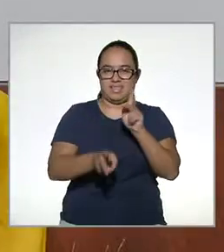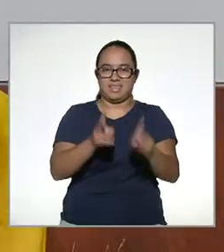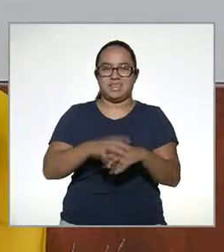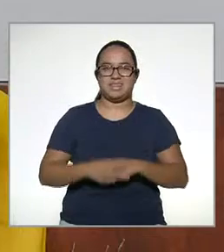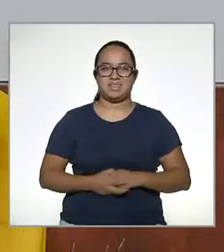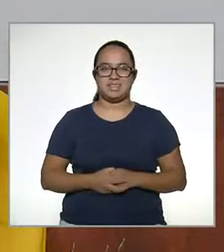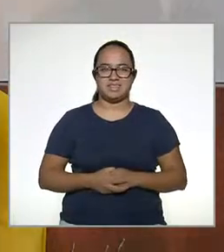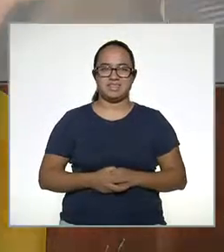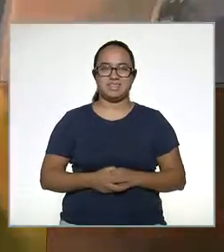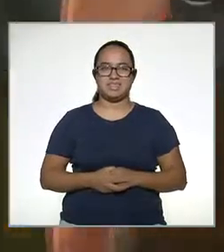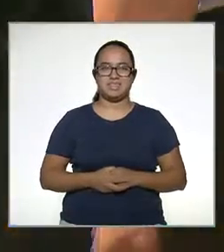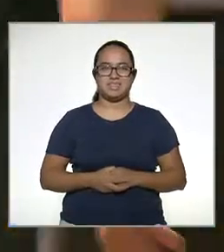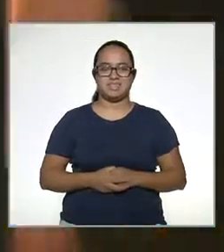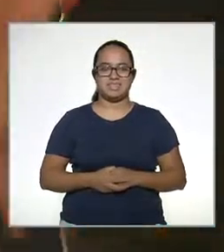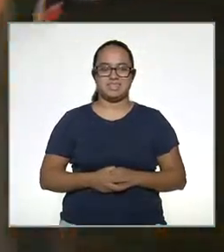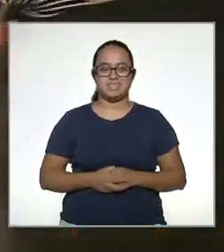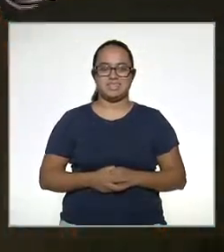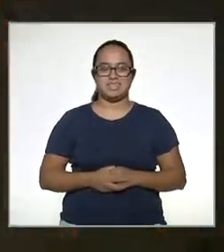Buenísimo.